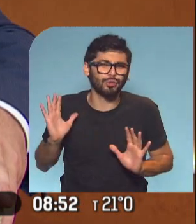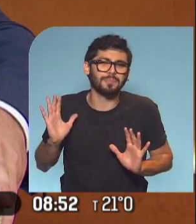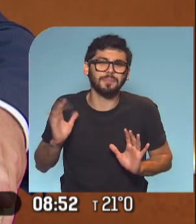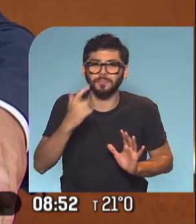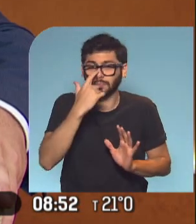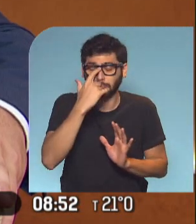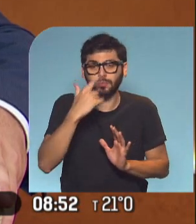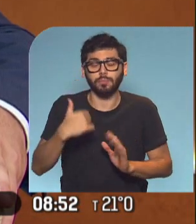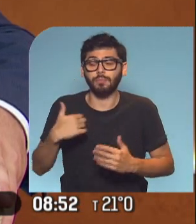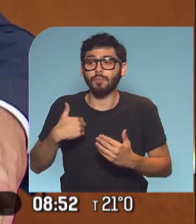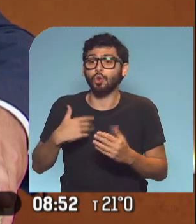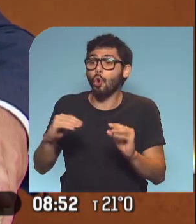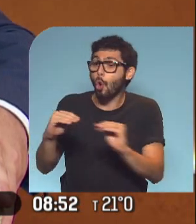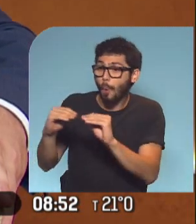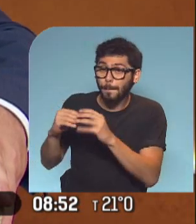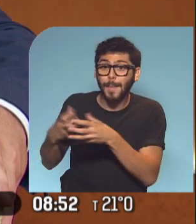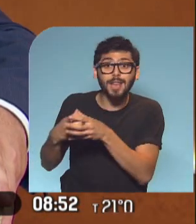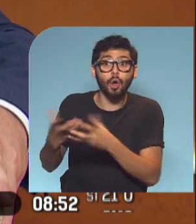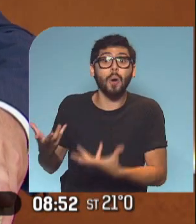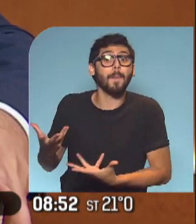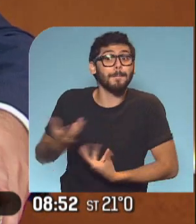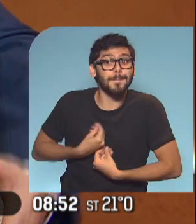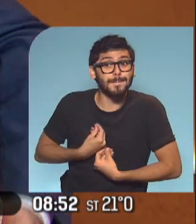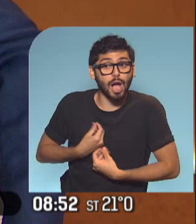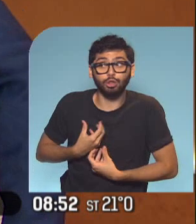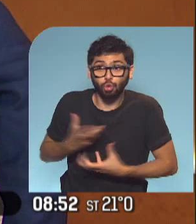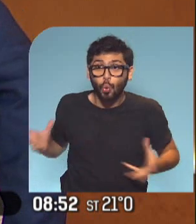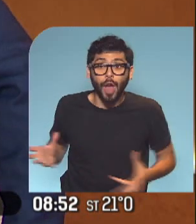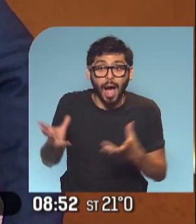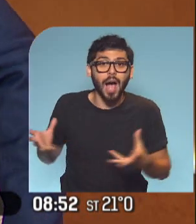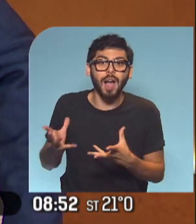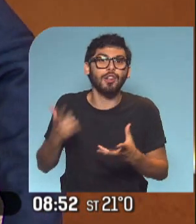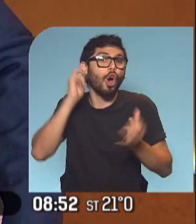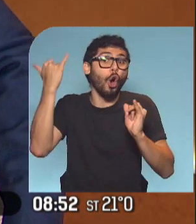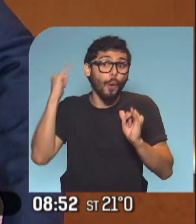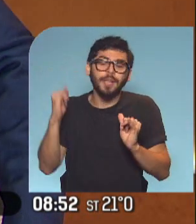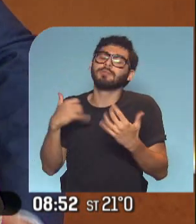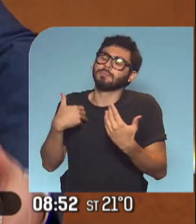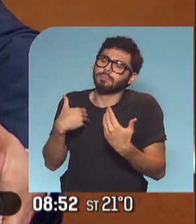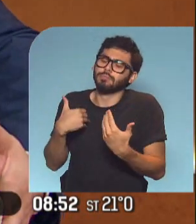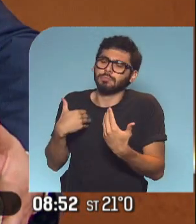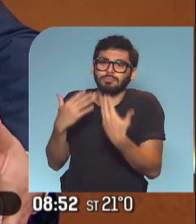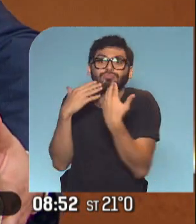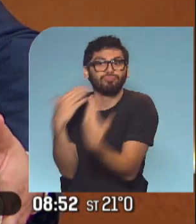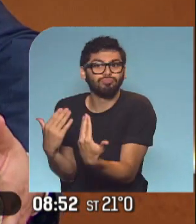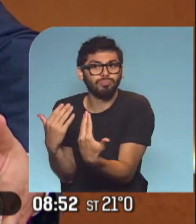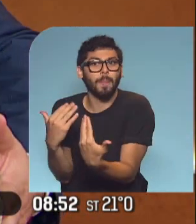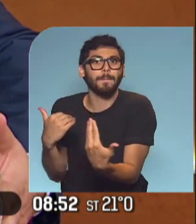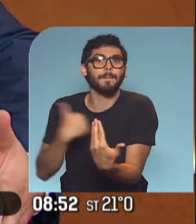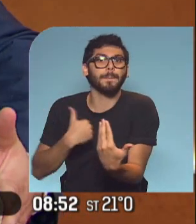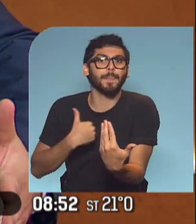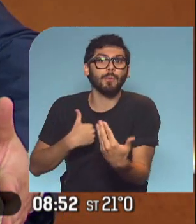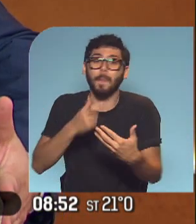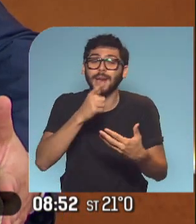y estoy muy agradecido de los compañeros que me ayudaron en la militancia al principio en mi juventud pero hoy siento que la construcción de una alternativa